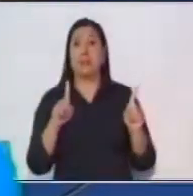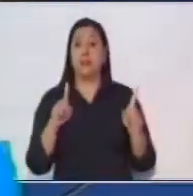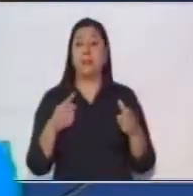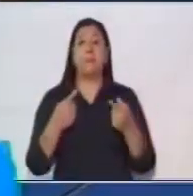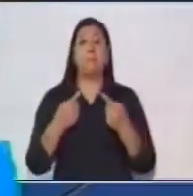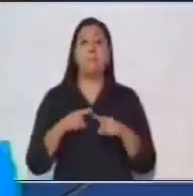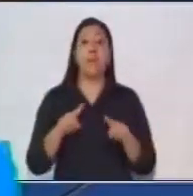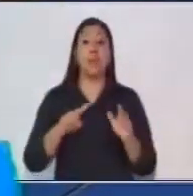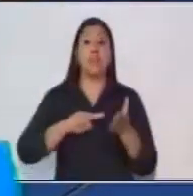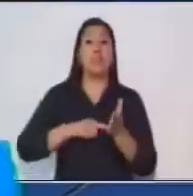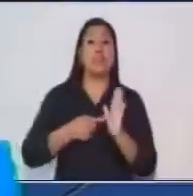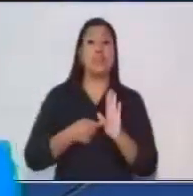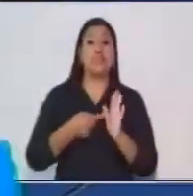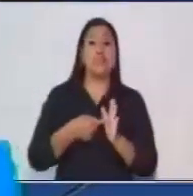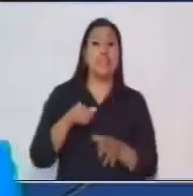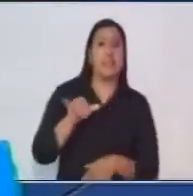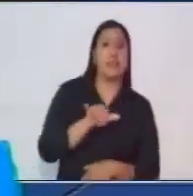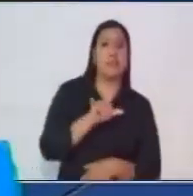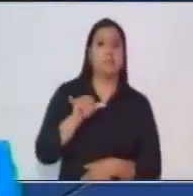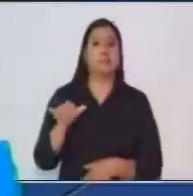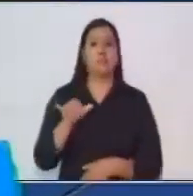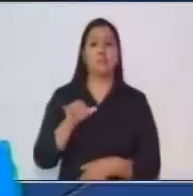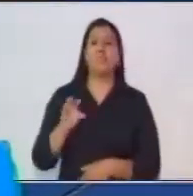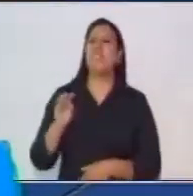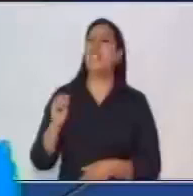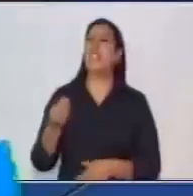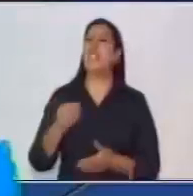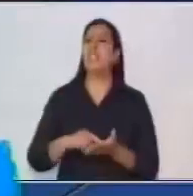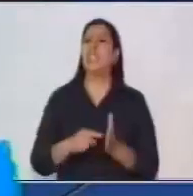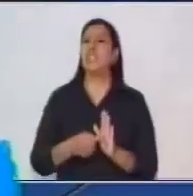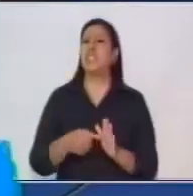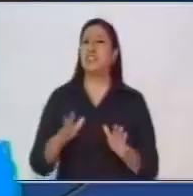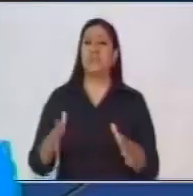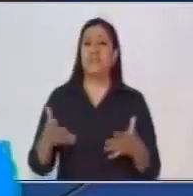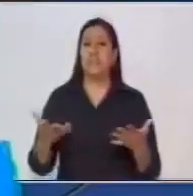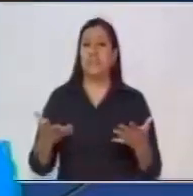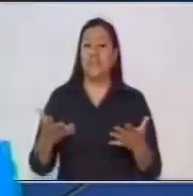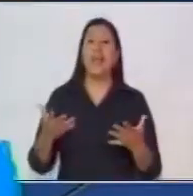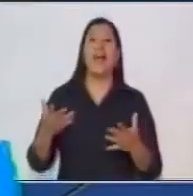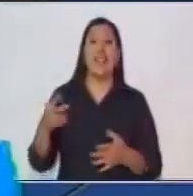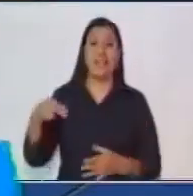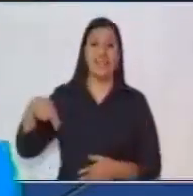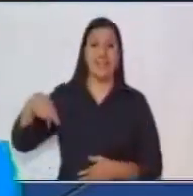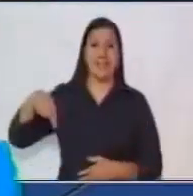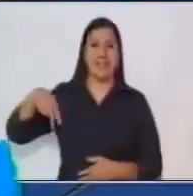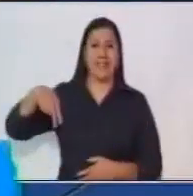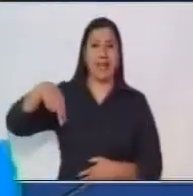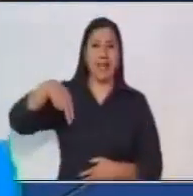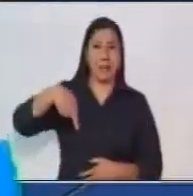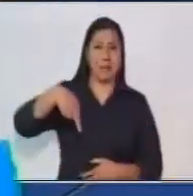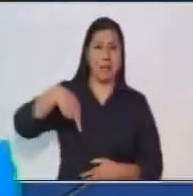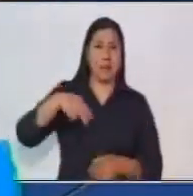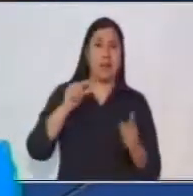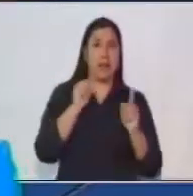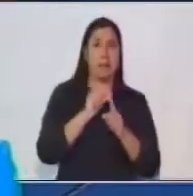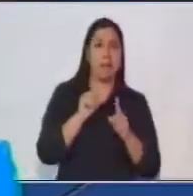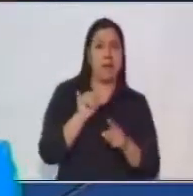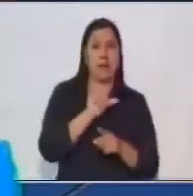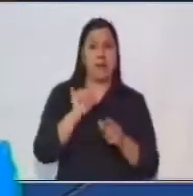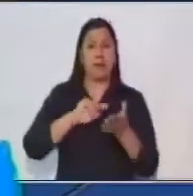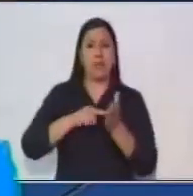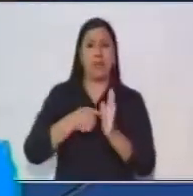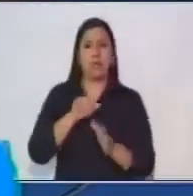parecido. ¿Qué quiere decir acá? Tenemos en la primera caminar y su sinónimo es